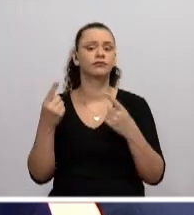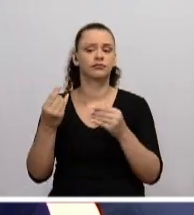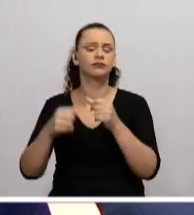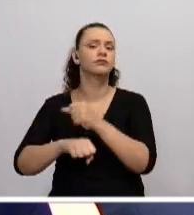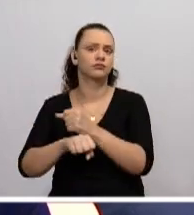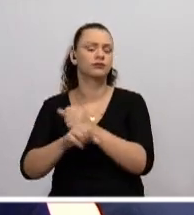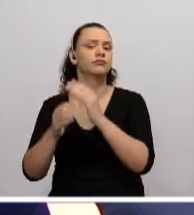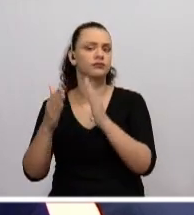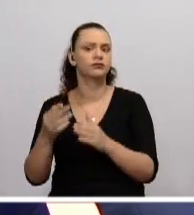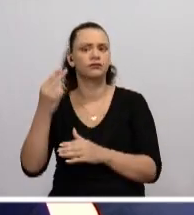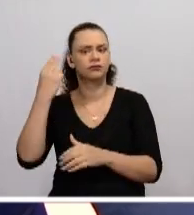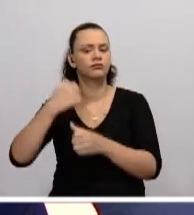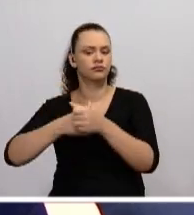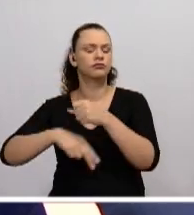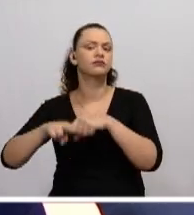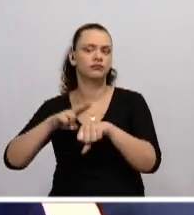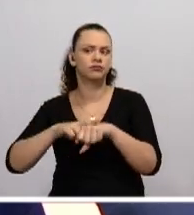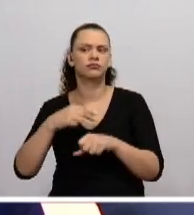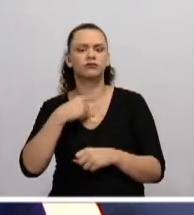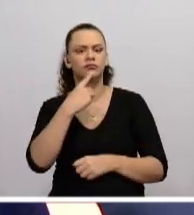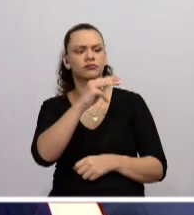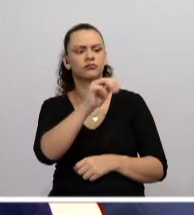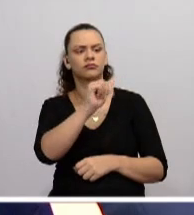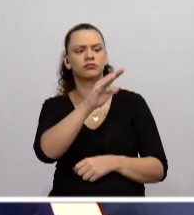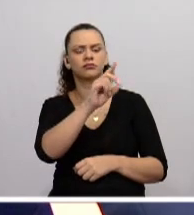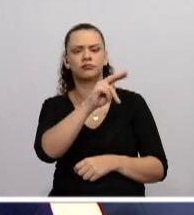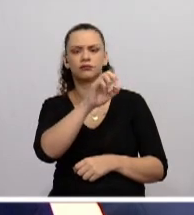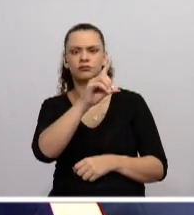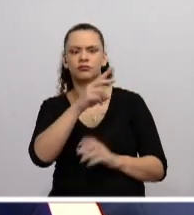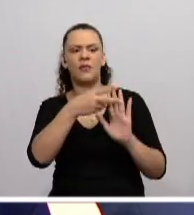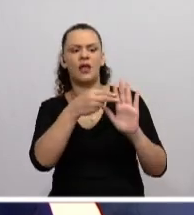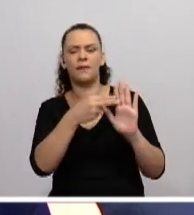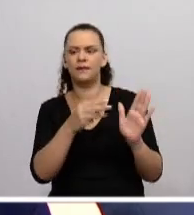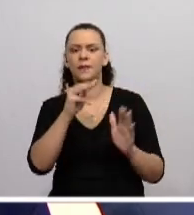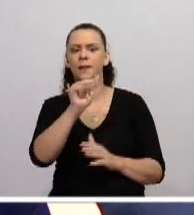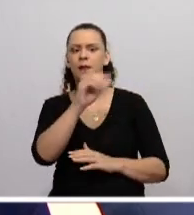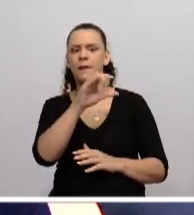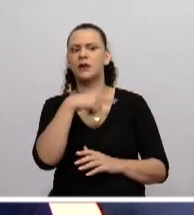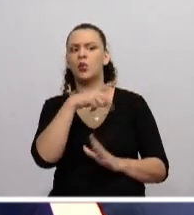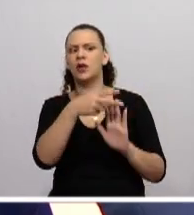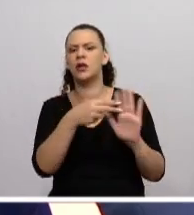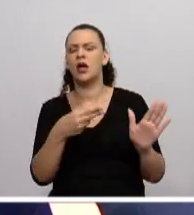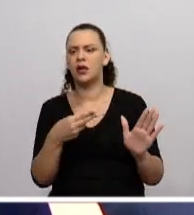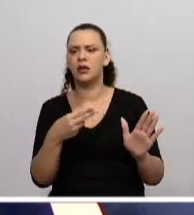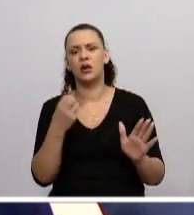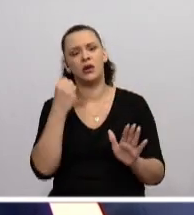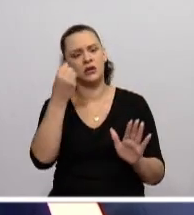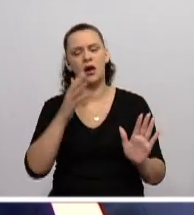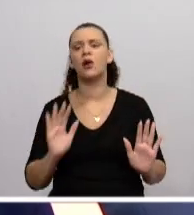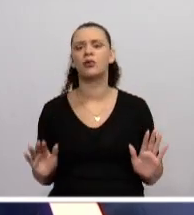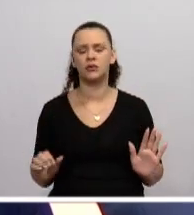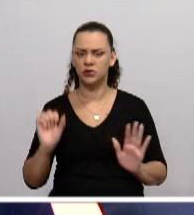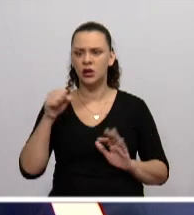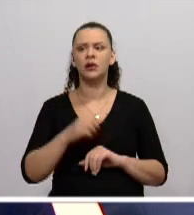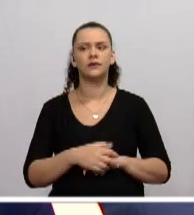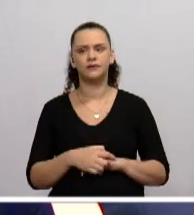futbolistas en la historia de fútbol nacional yo menciono McDonald's etiquetas y McDonald's tiene una etiqueta que se la ganó sí